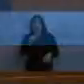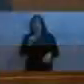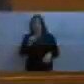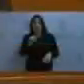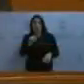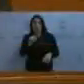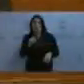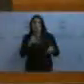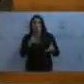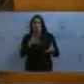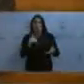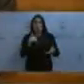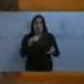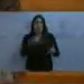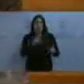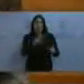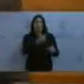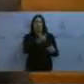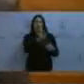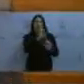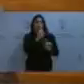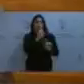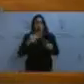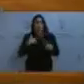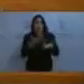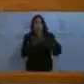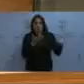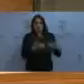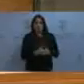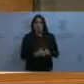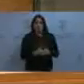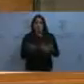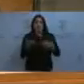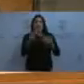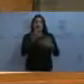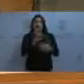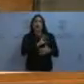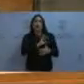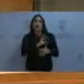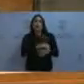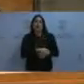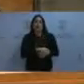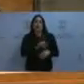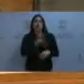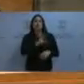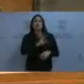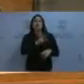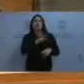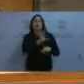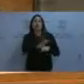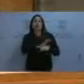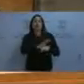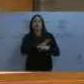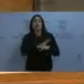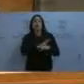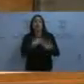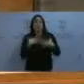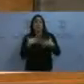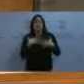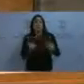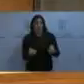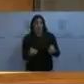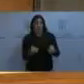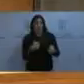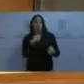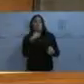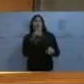Doy por formulada la pregunta. Gracias. Gracias, señoría. El señor consejero de Sanidad tiene la palabra para la